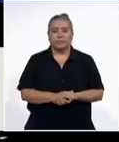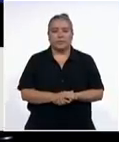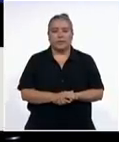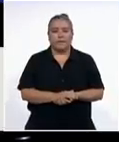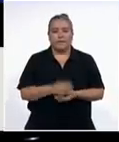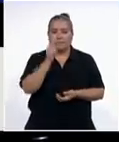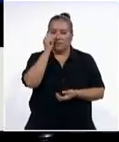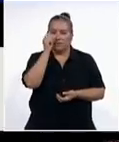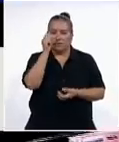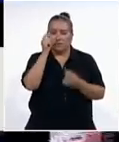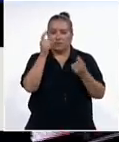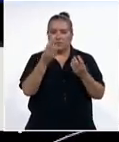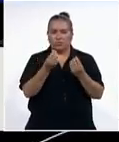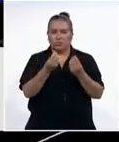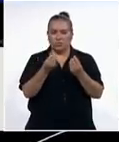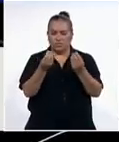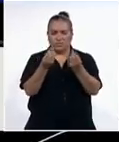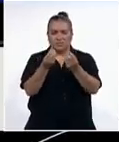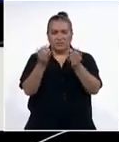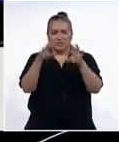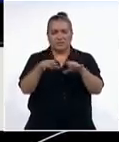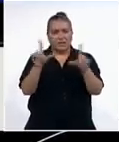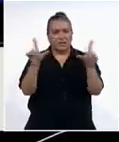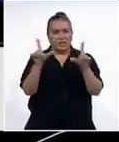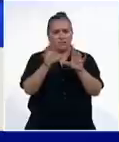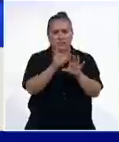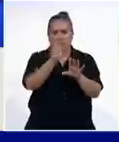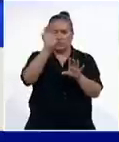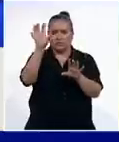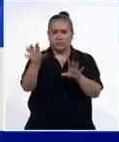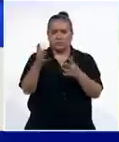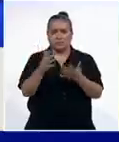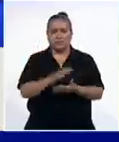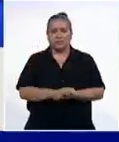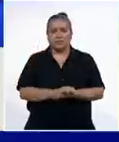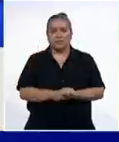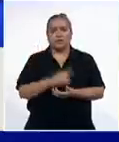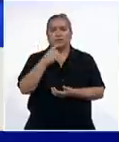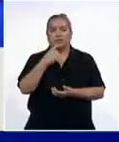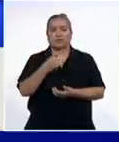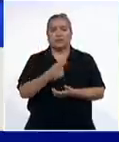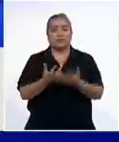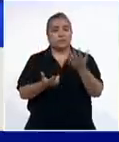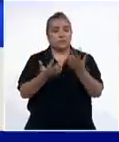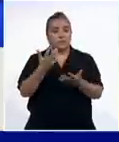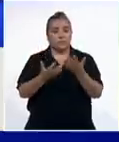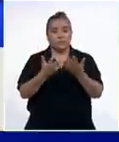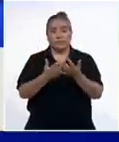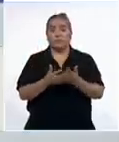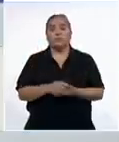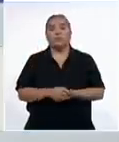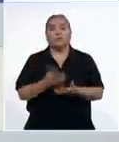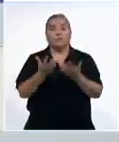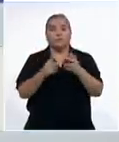Me sorprende la cantidad de hollín que hay sobre la cama. Ese televisor ha podido estar acá. Además agrega que el siniestro, cuando estaba en nivel de